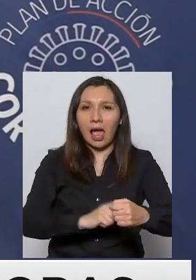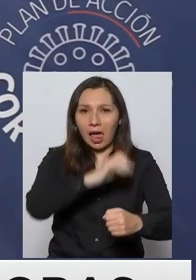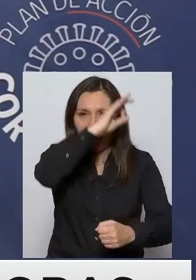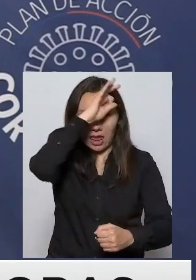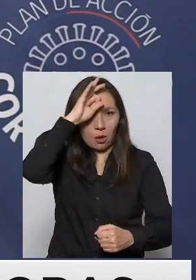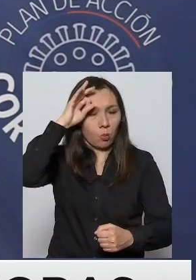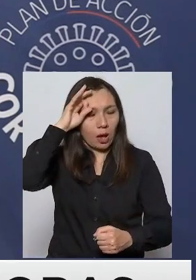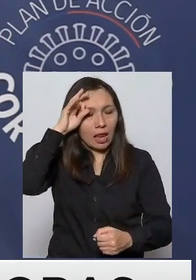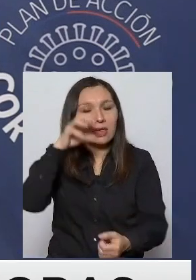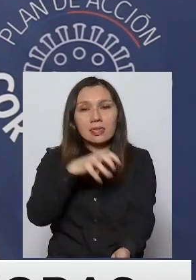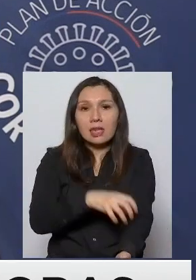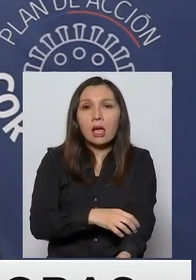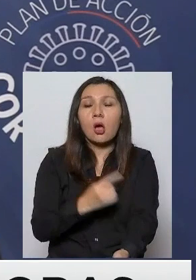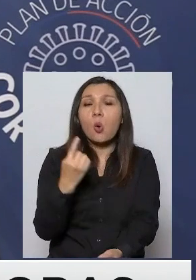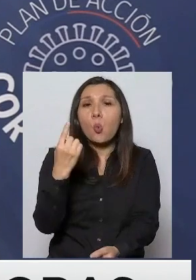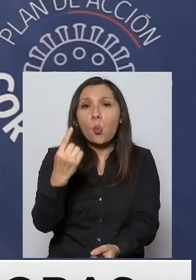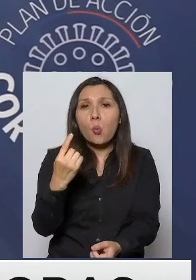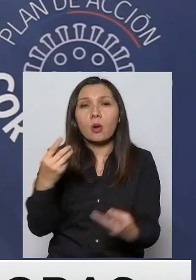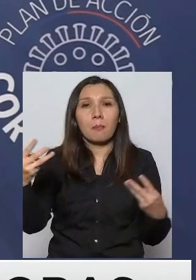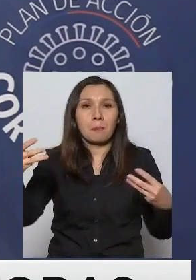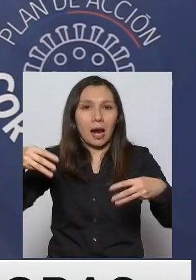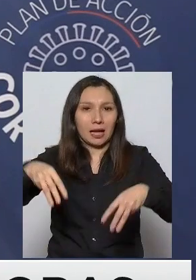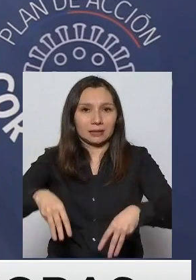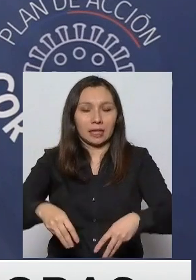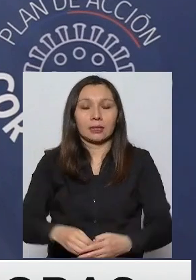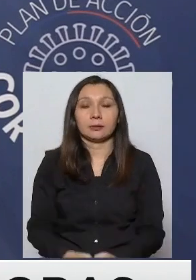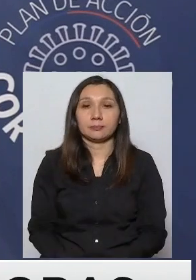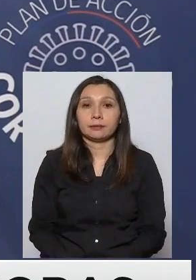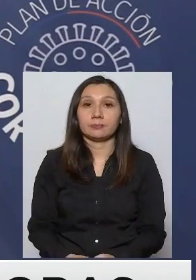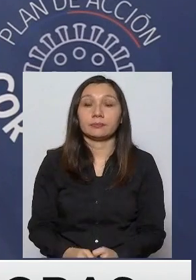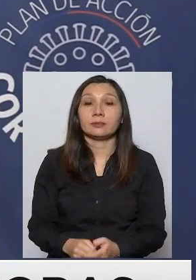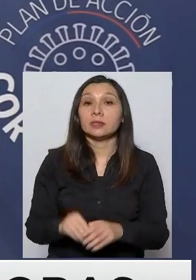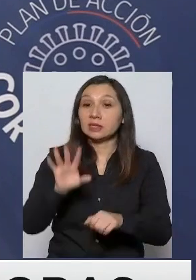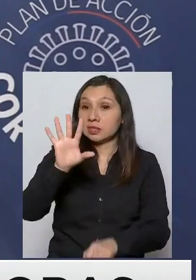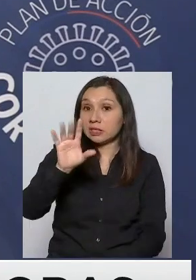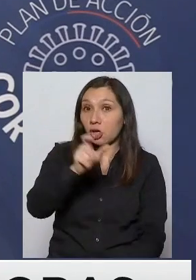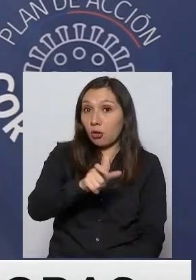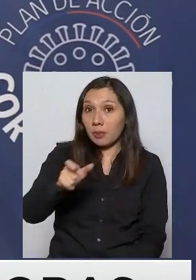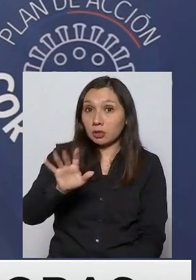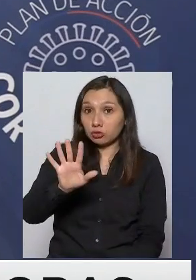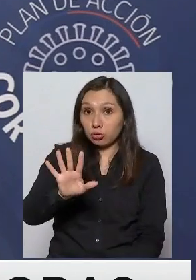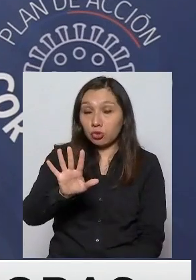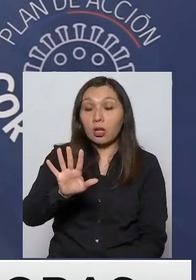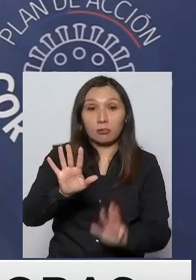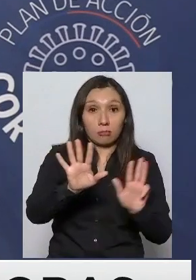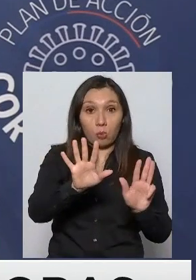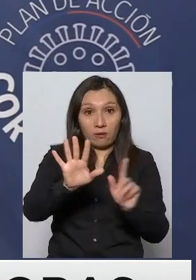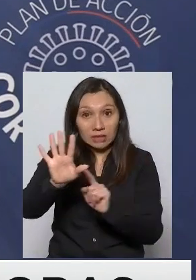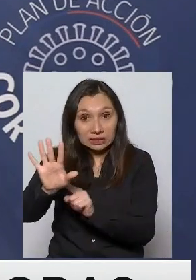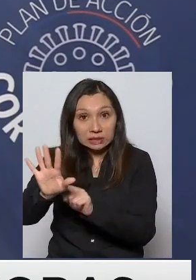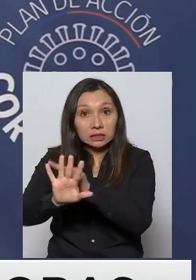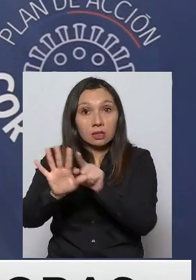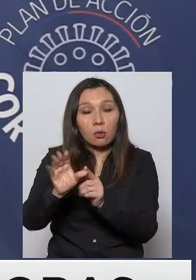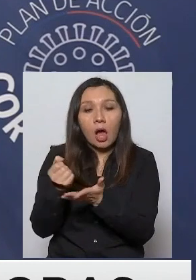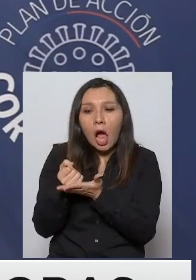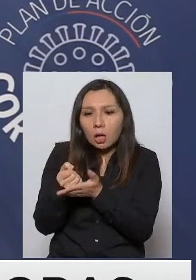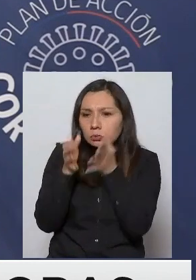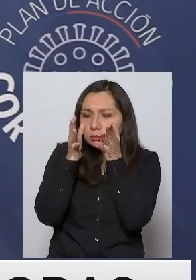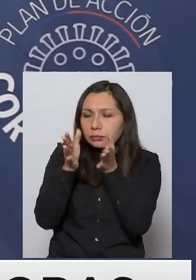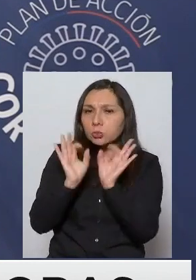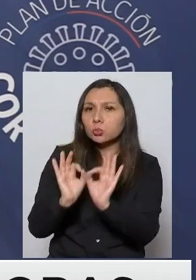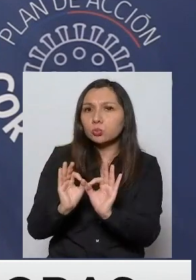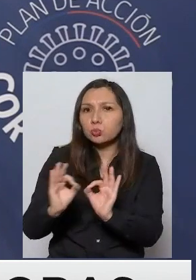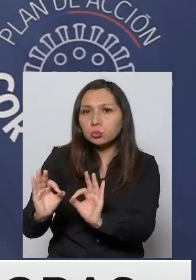y una de la región de magallanes de las cuales 5 de ellas recibieron manejo proporcional